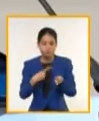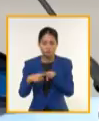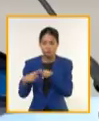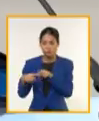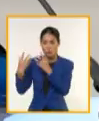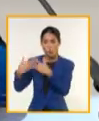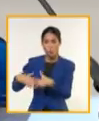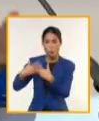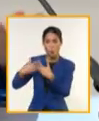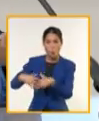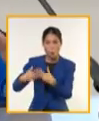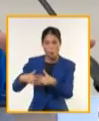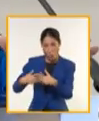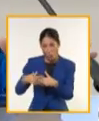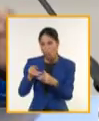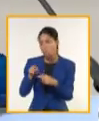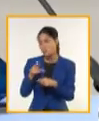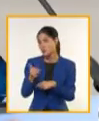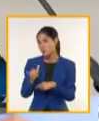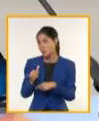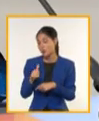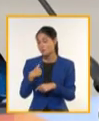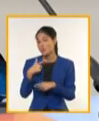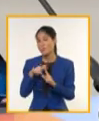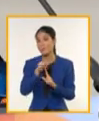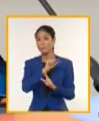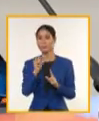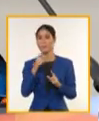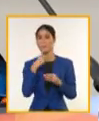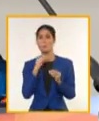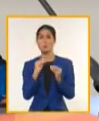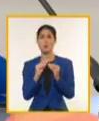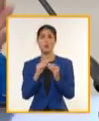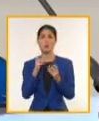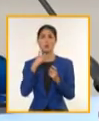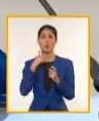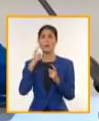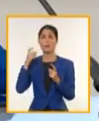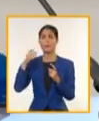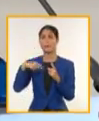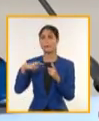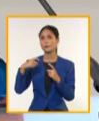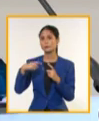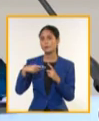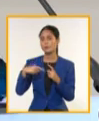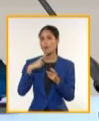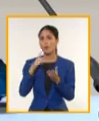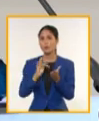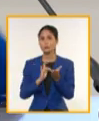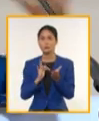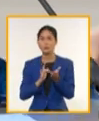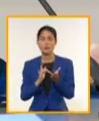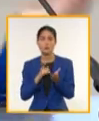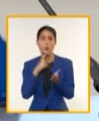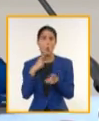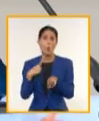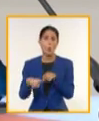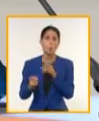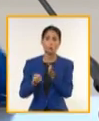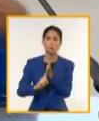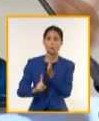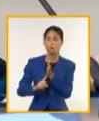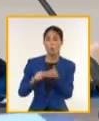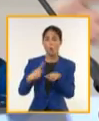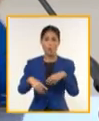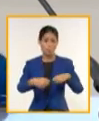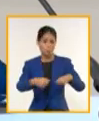segunda etapa de la ruta, todo este tema que tiene que ver con la conectividad, todo el tema que tiene que ver con las energías renovables, con los carros